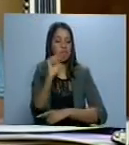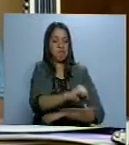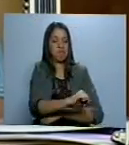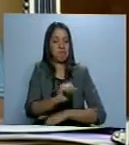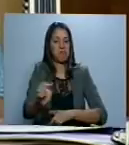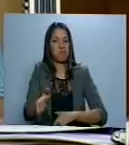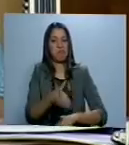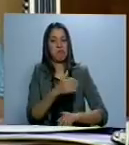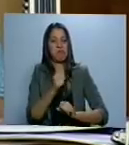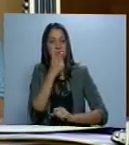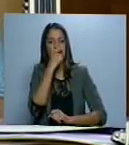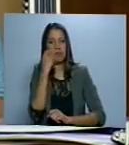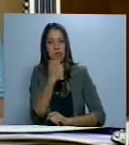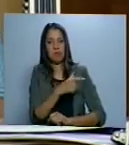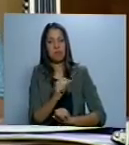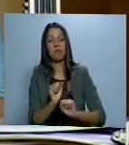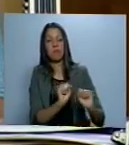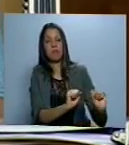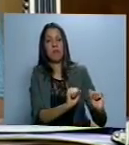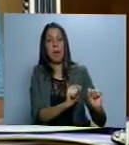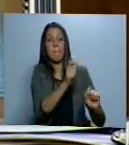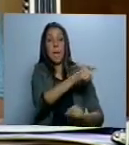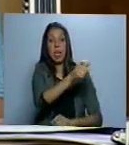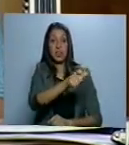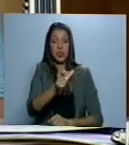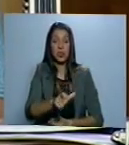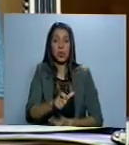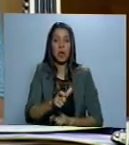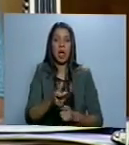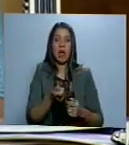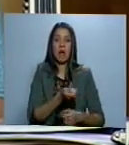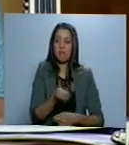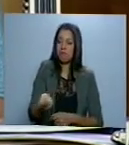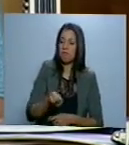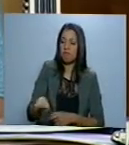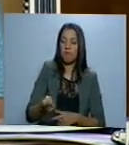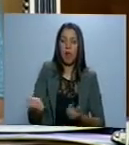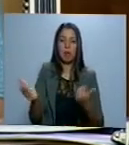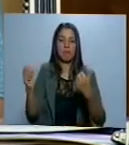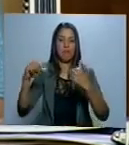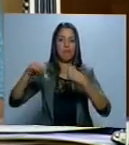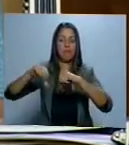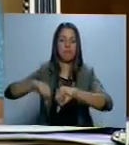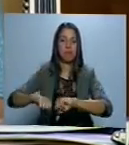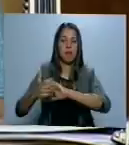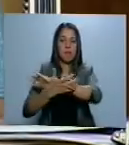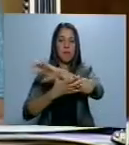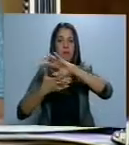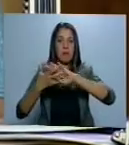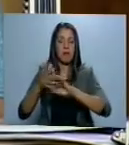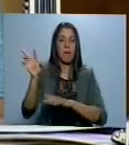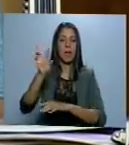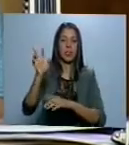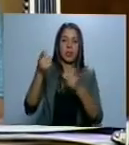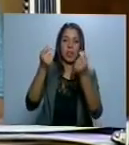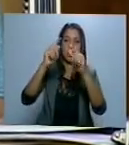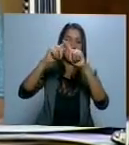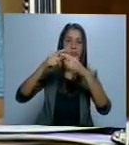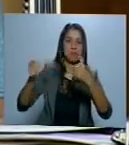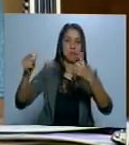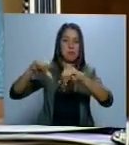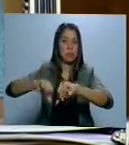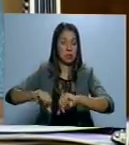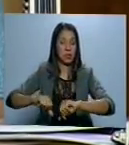un rechazo a quienes a través de la economía han pretendido someter y han pretendido